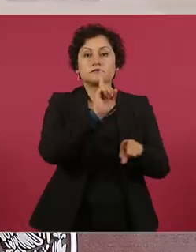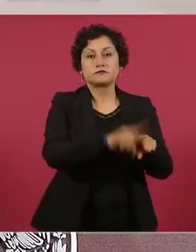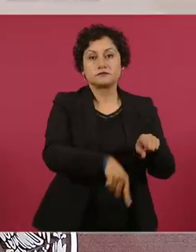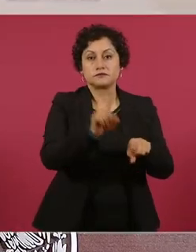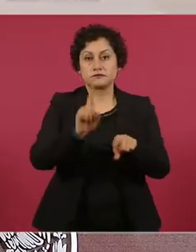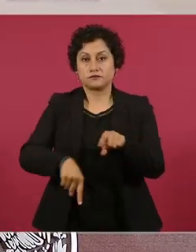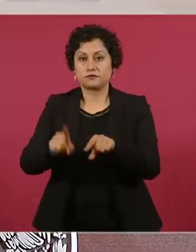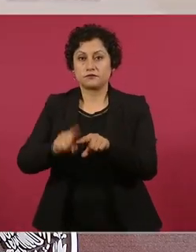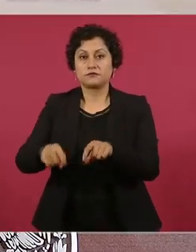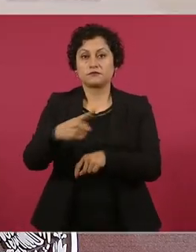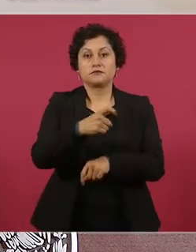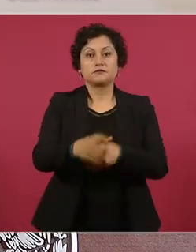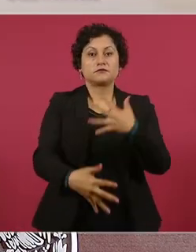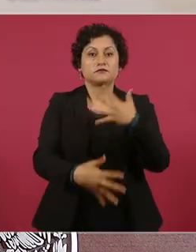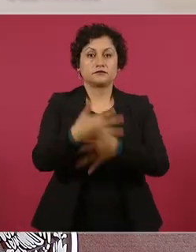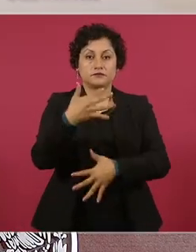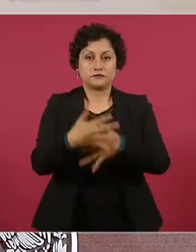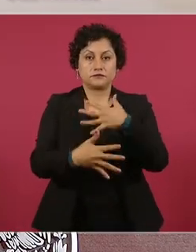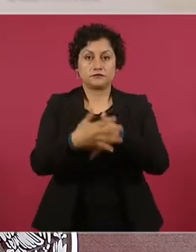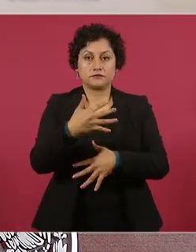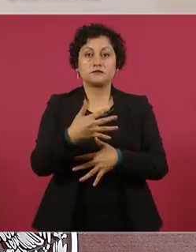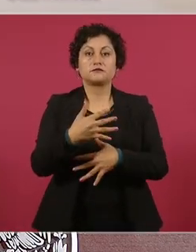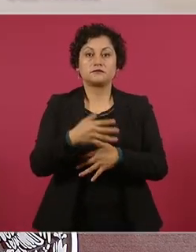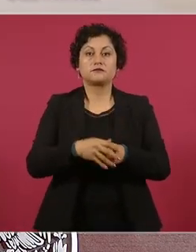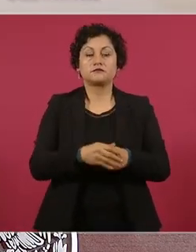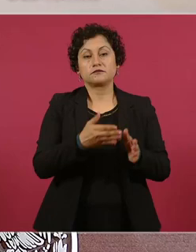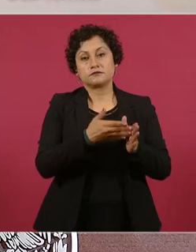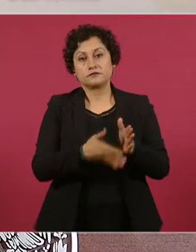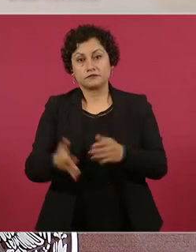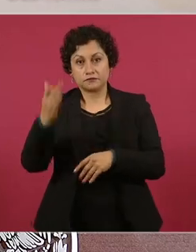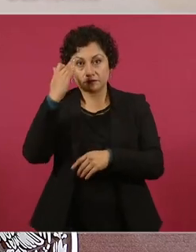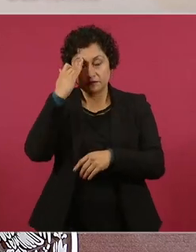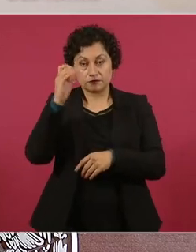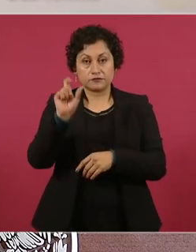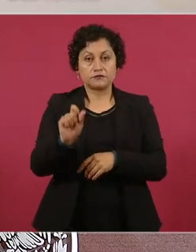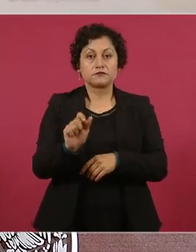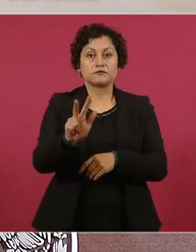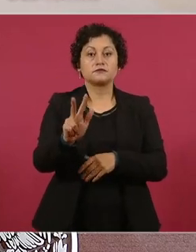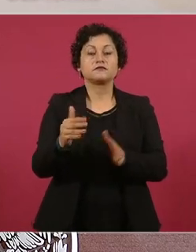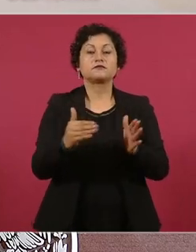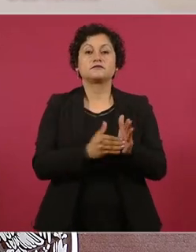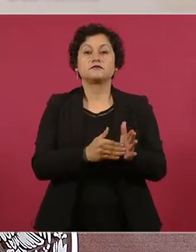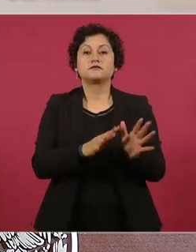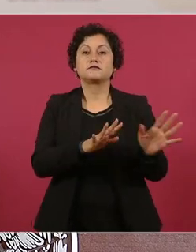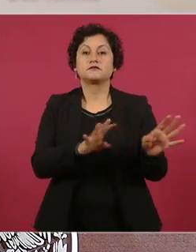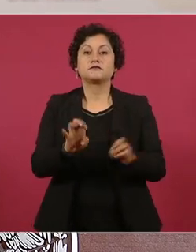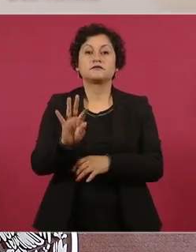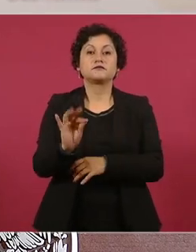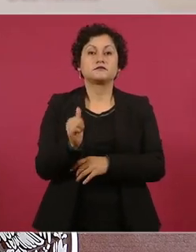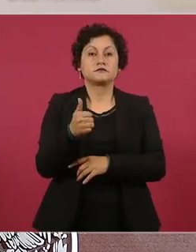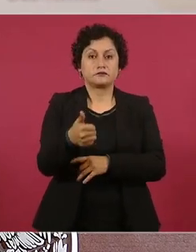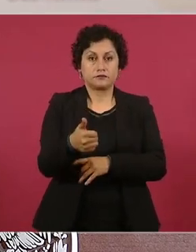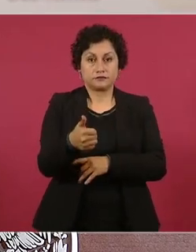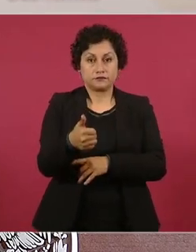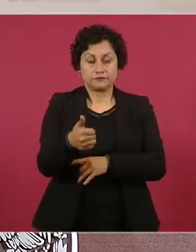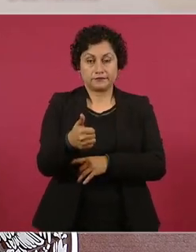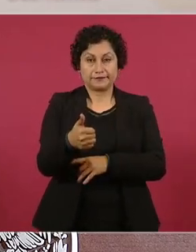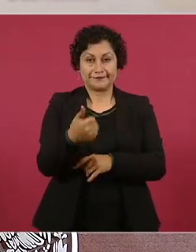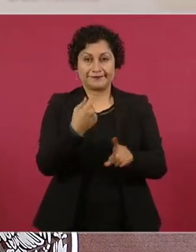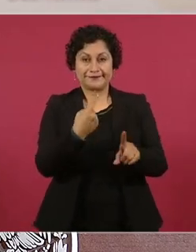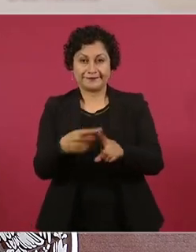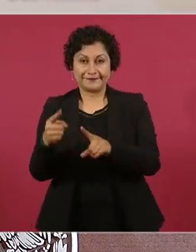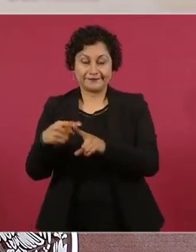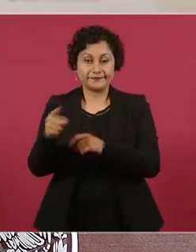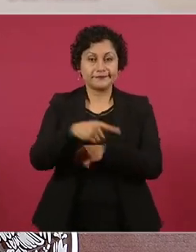localizado 115 tomas. En la administración, llevamos 28 mil 946 tomas